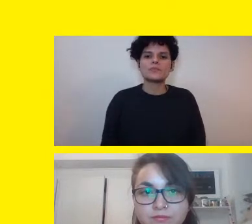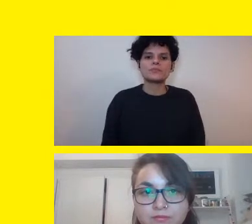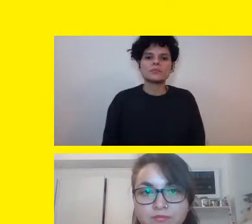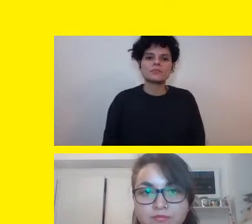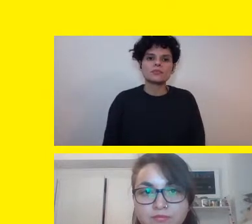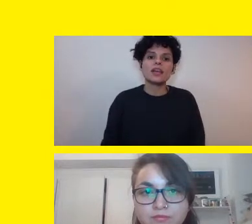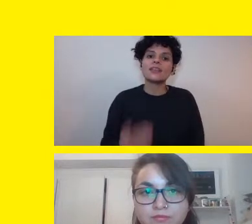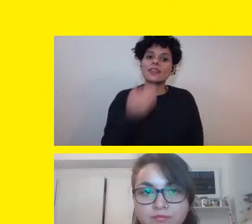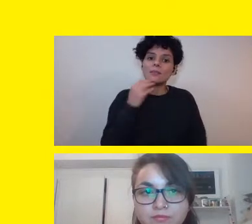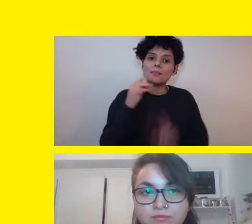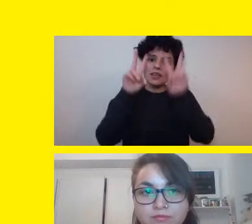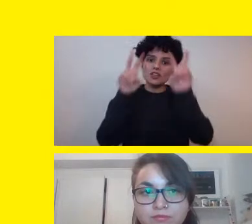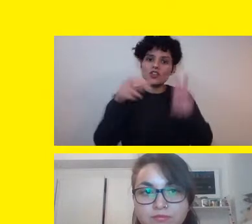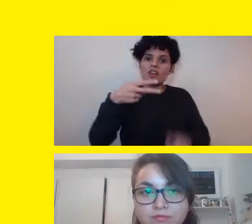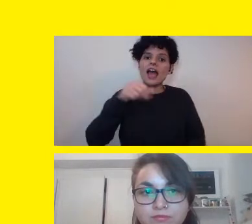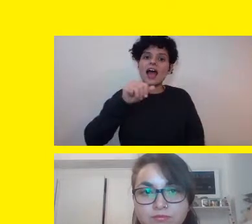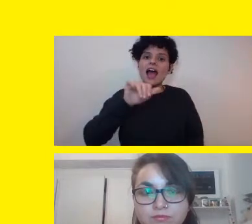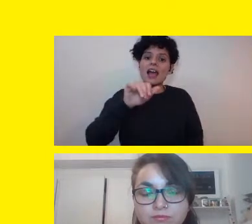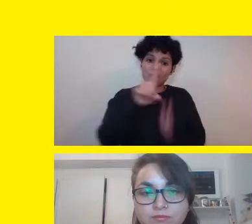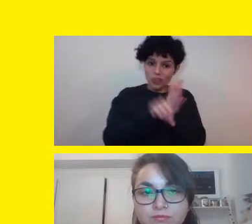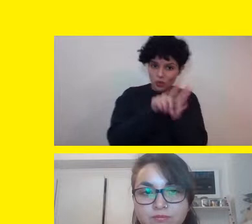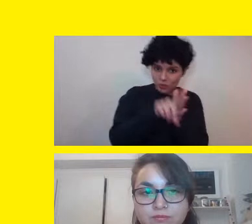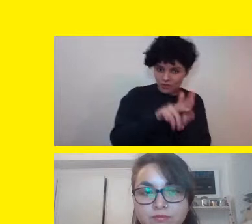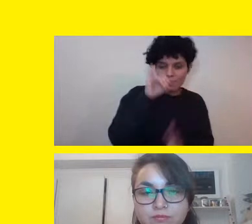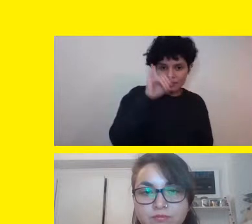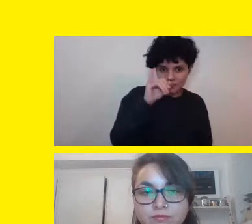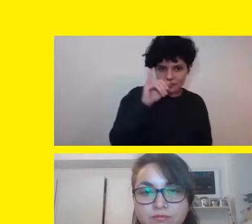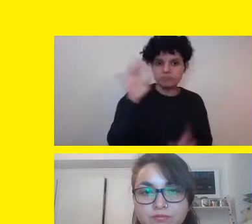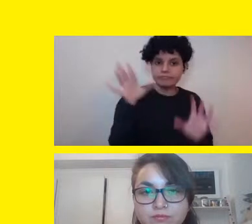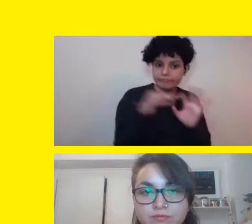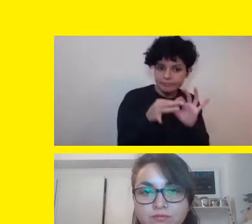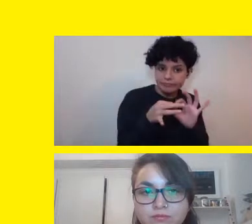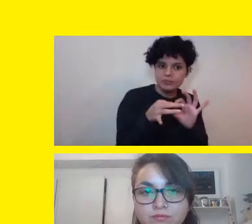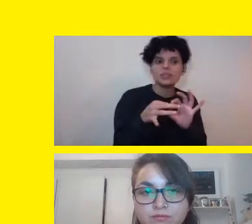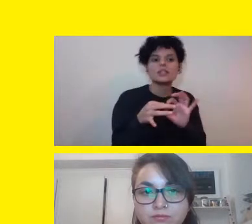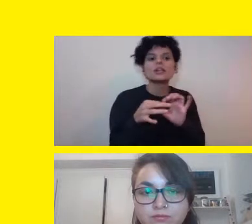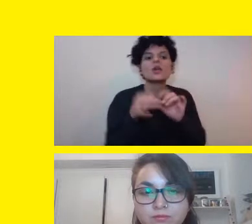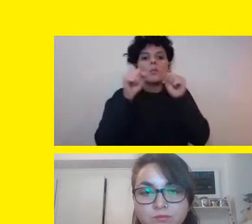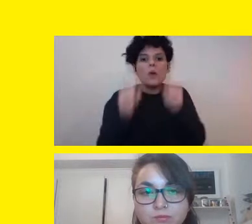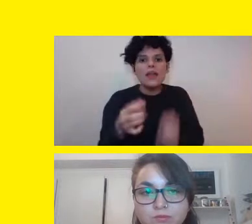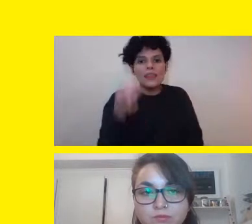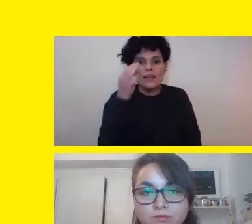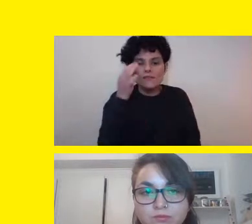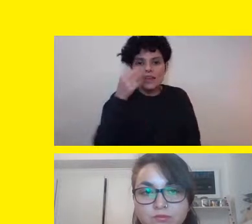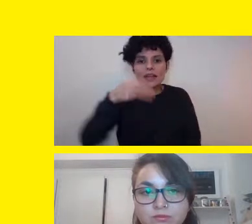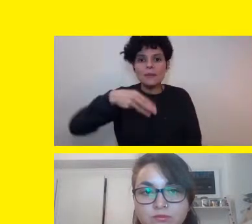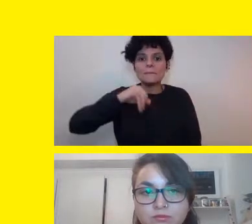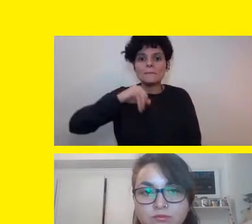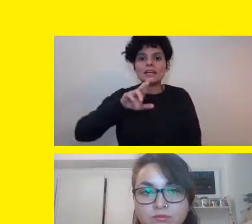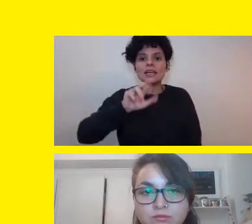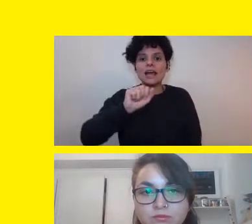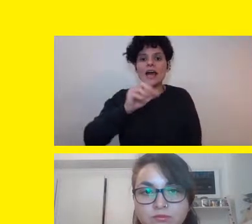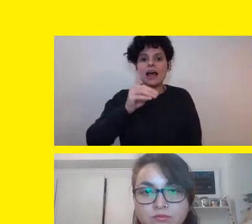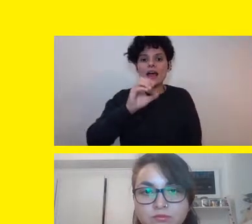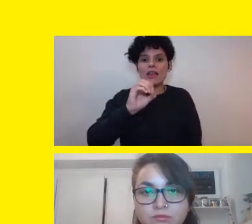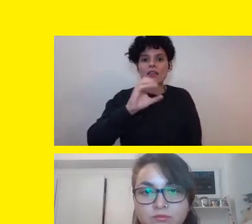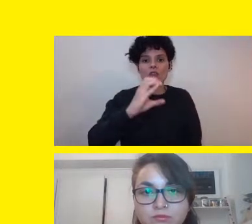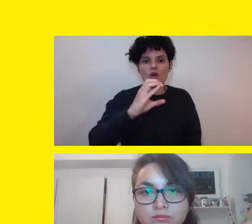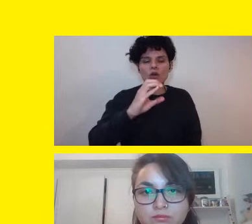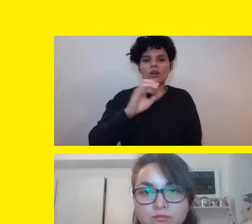y el pez volador, el documental, que lo pueden ver en Miradoc. Es el